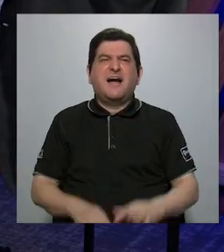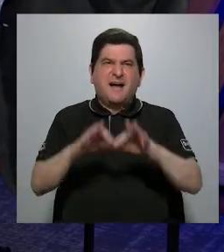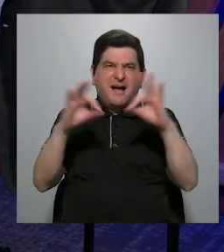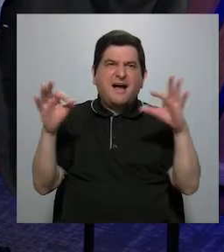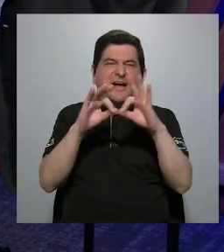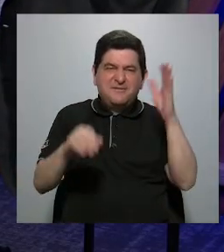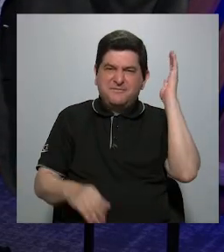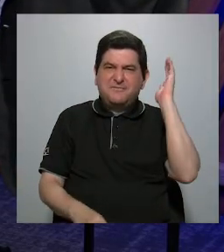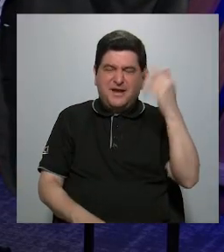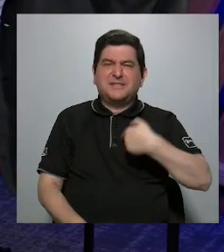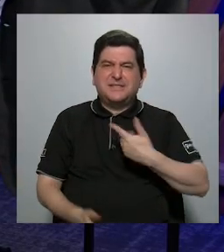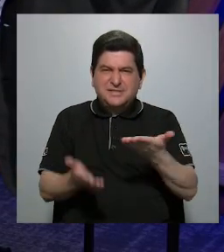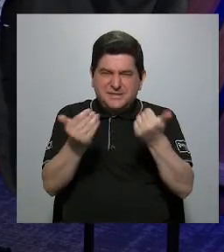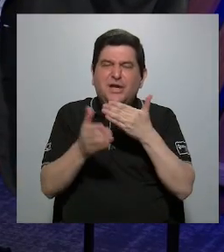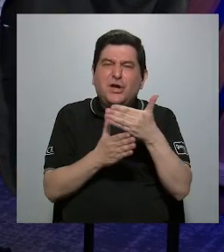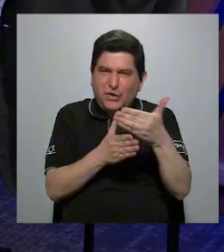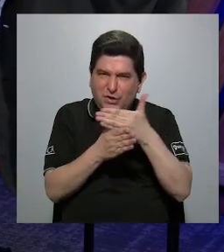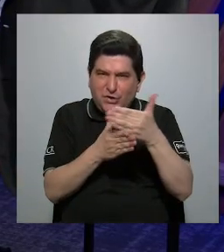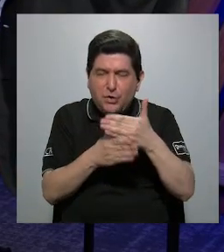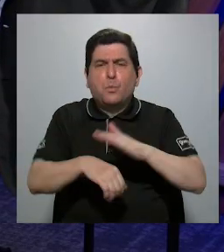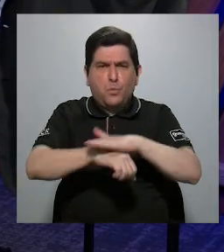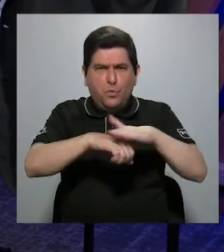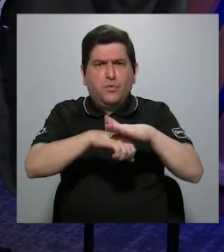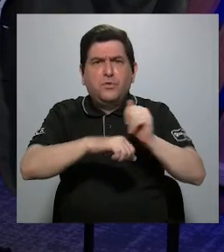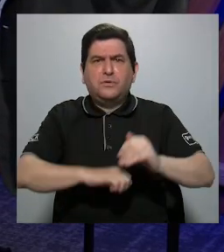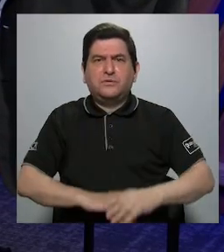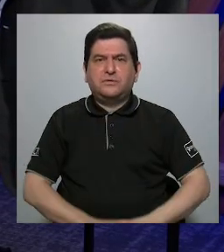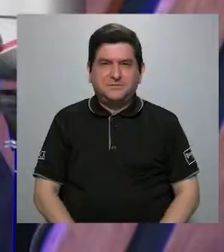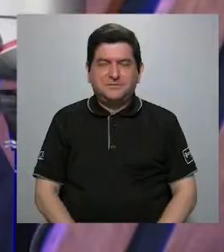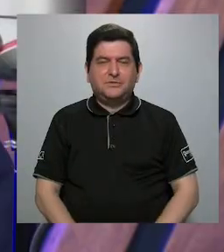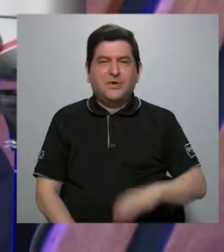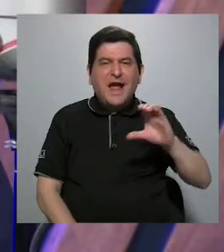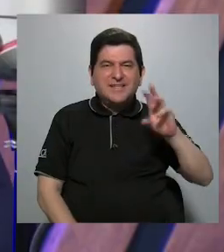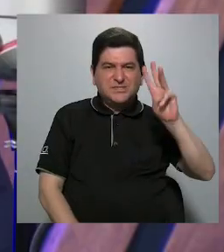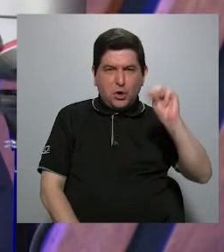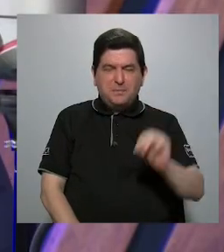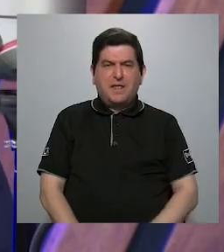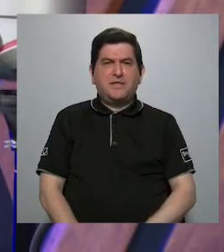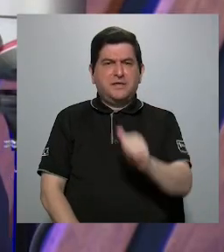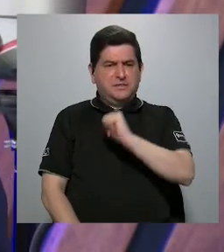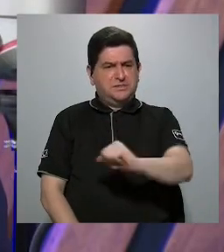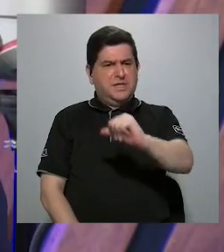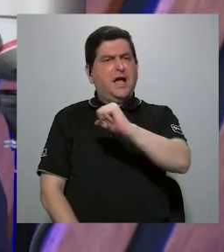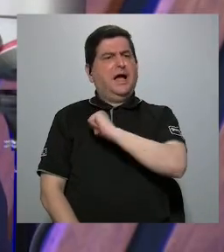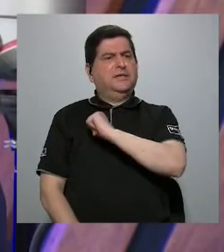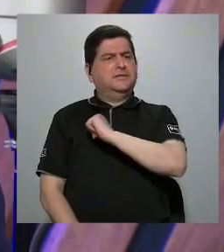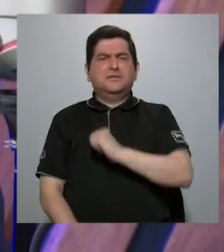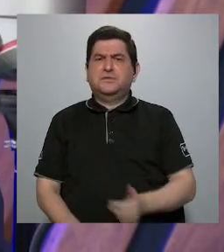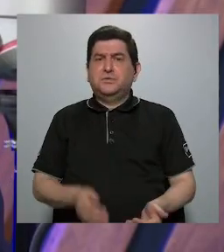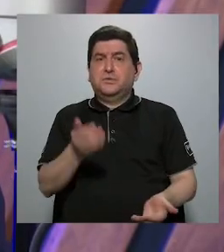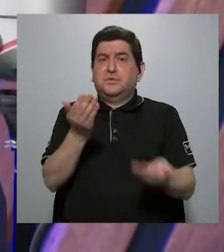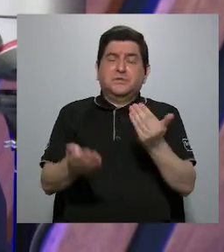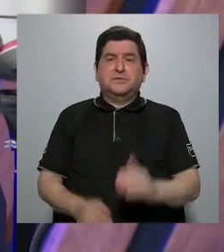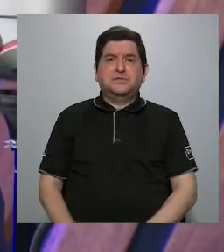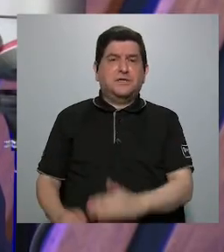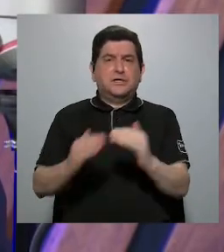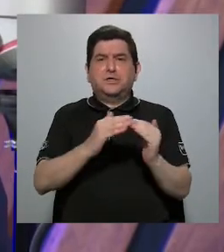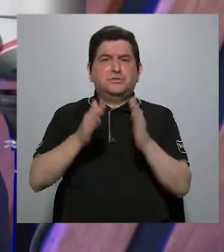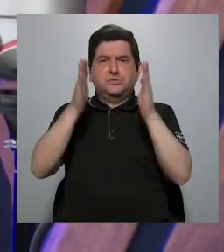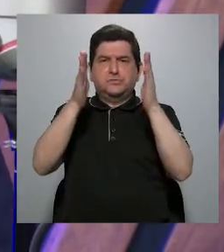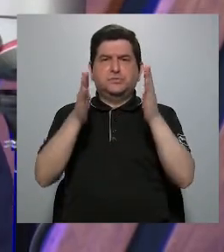algunas frases de ese discurso que quisiera compartir Por favor. con ustedes. Castro Madrid, en una actitud muy